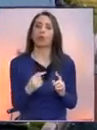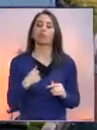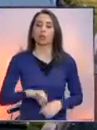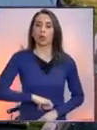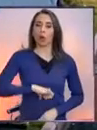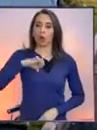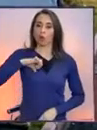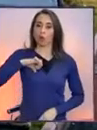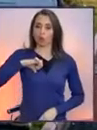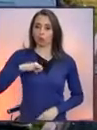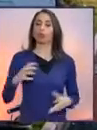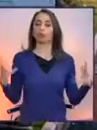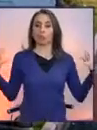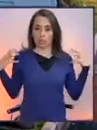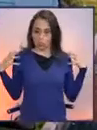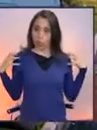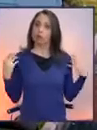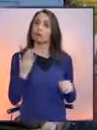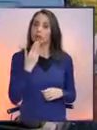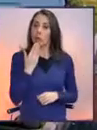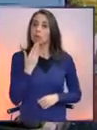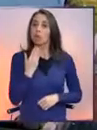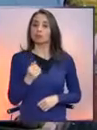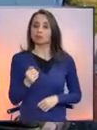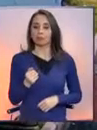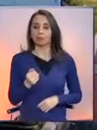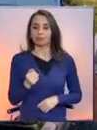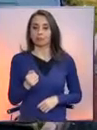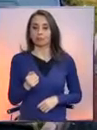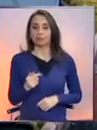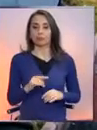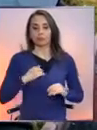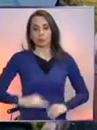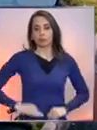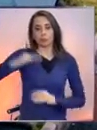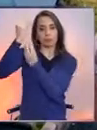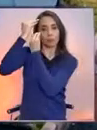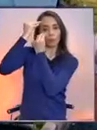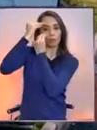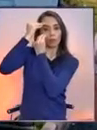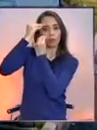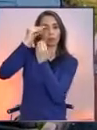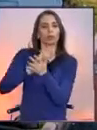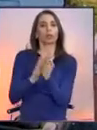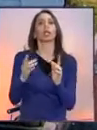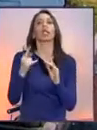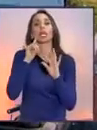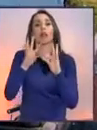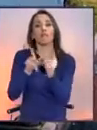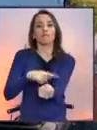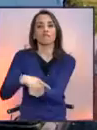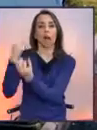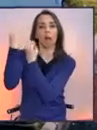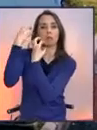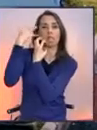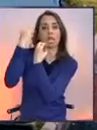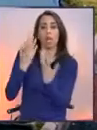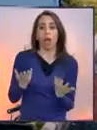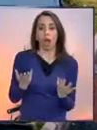orgullo y es una responsabilidad también. Uno es formada por... como todos, por su familia. Yo creo que todos tratamos